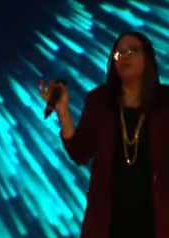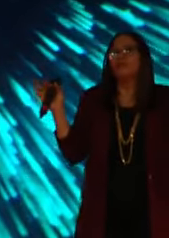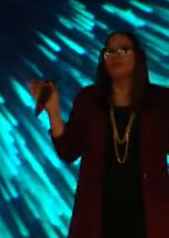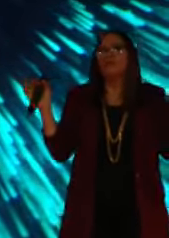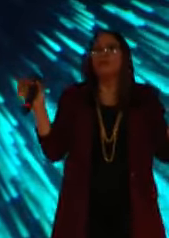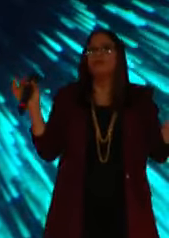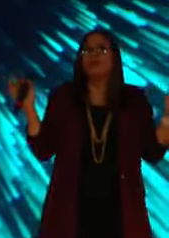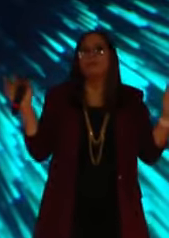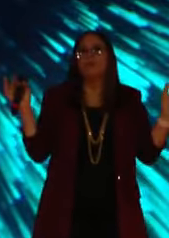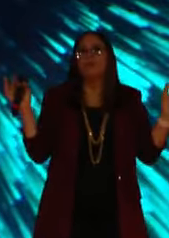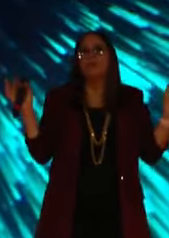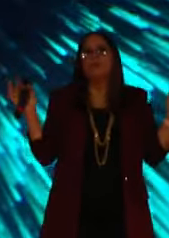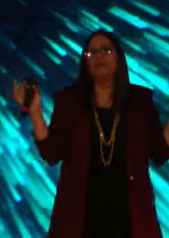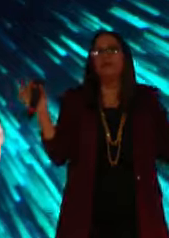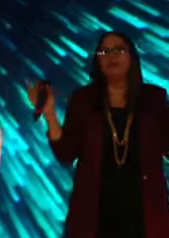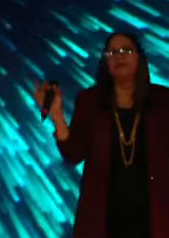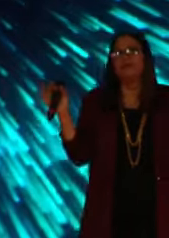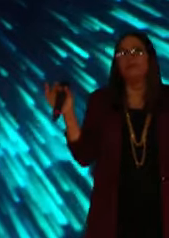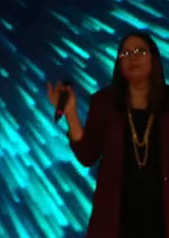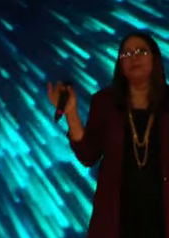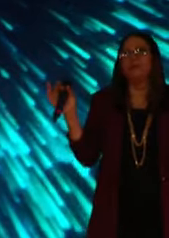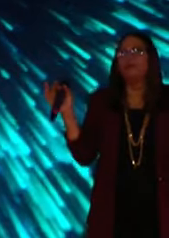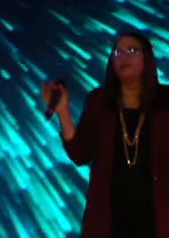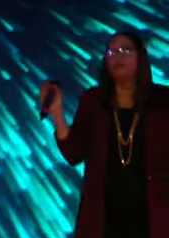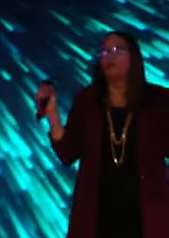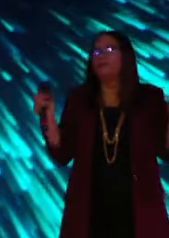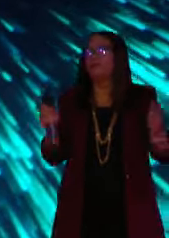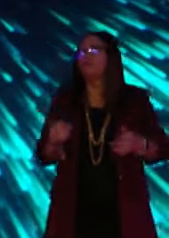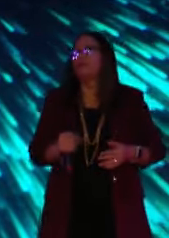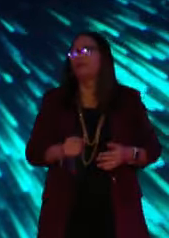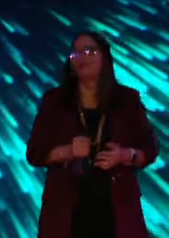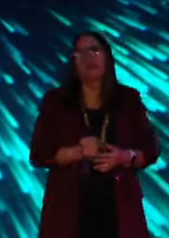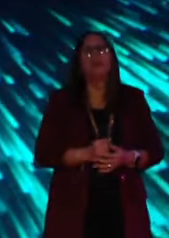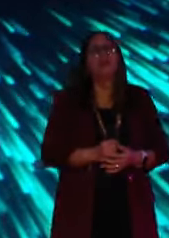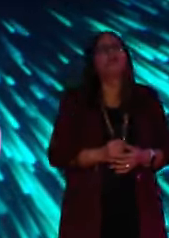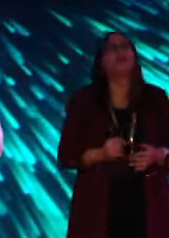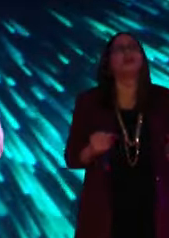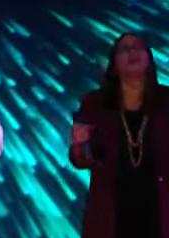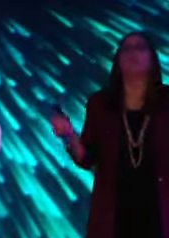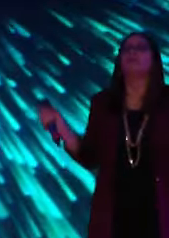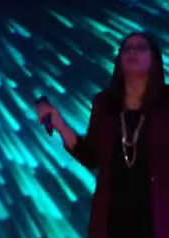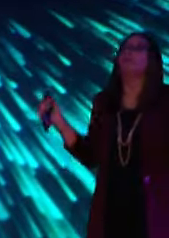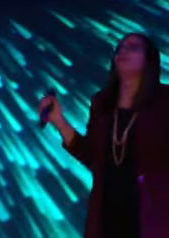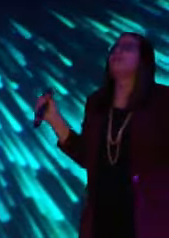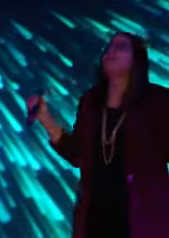en mi vida ha sido bueno,